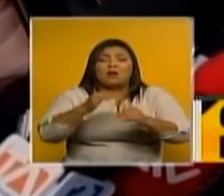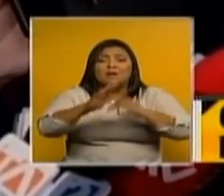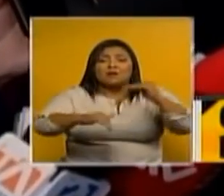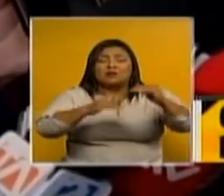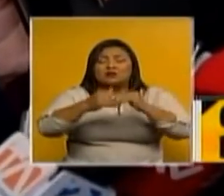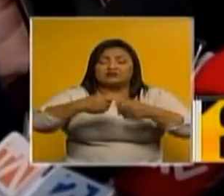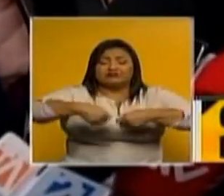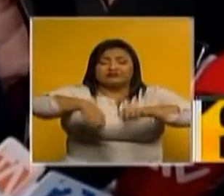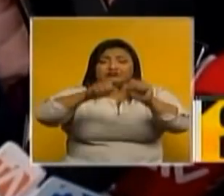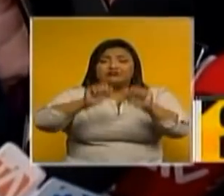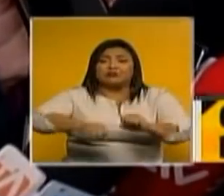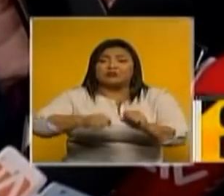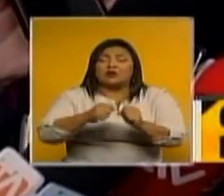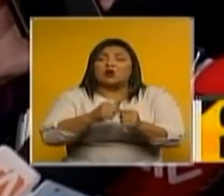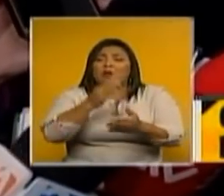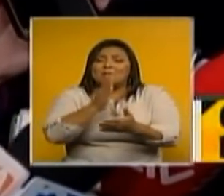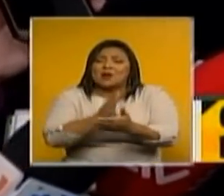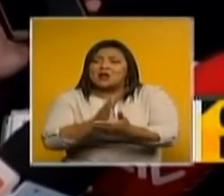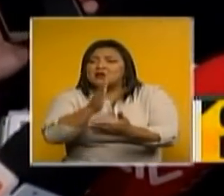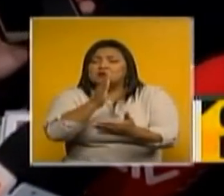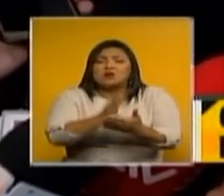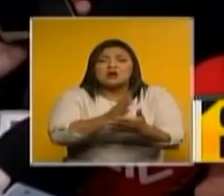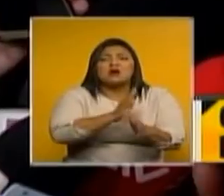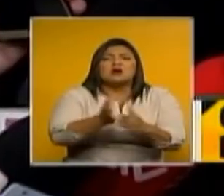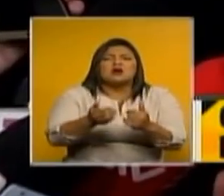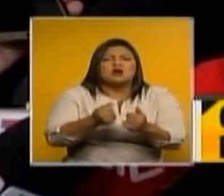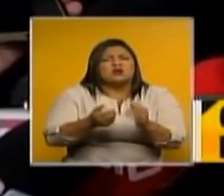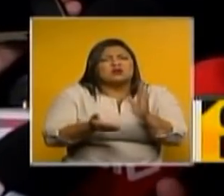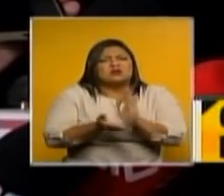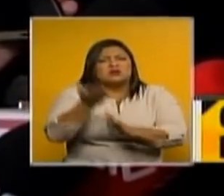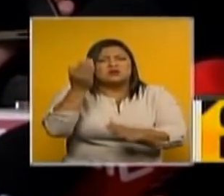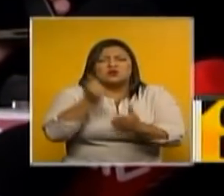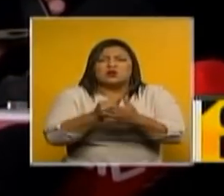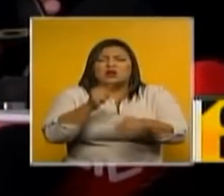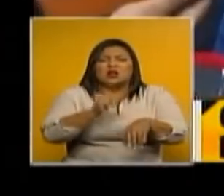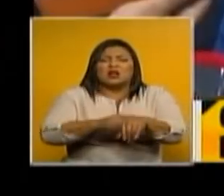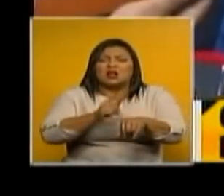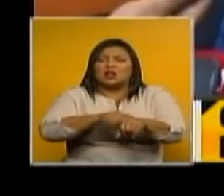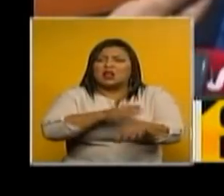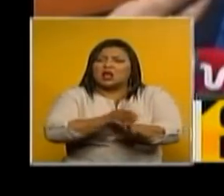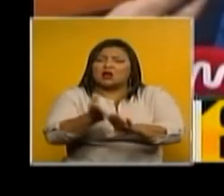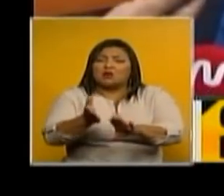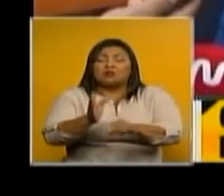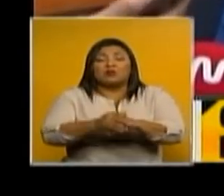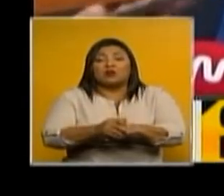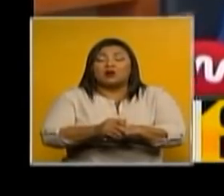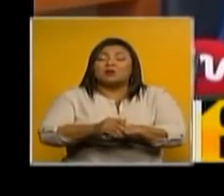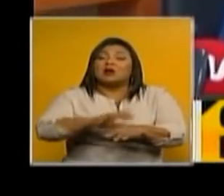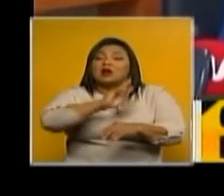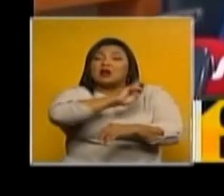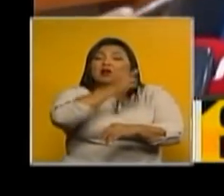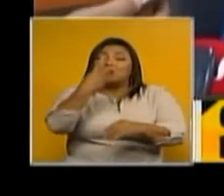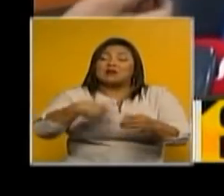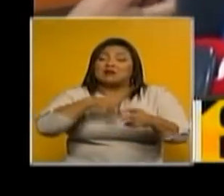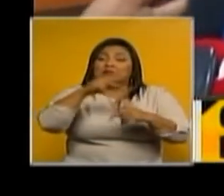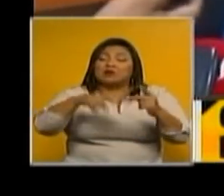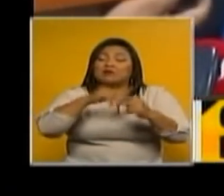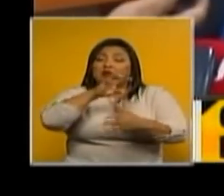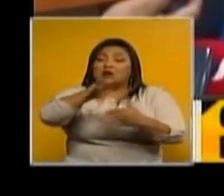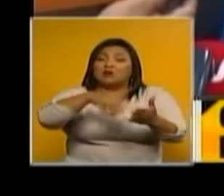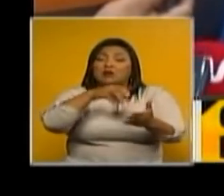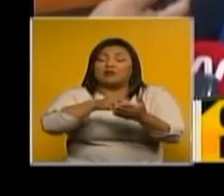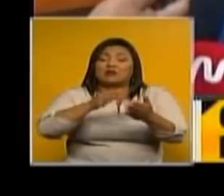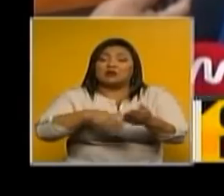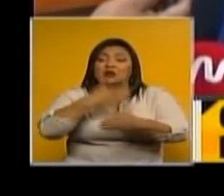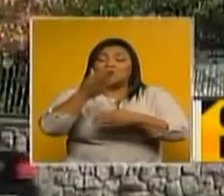de contratación con plazos que se exceden a los tiempos establecidos. En tanto que la viceprefecta de esa provincia salió al